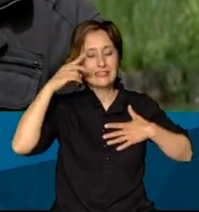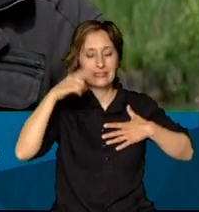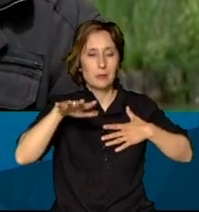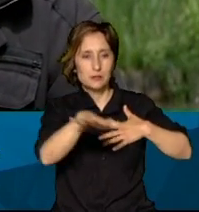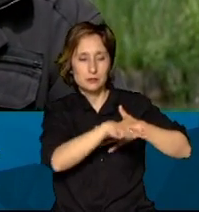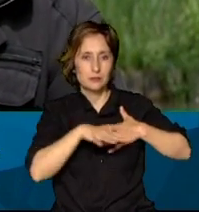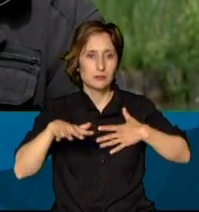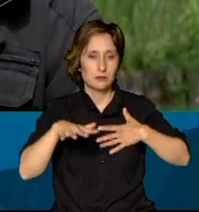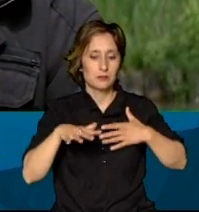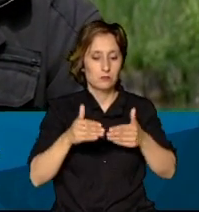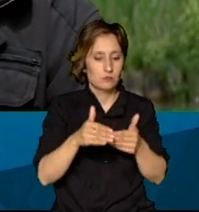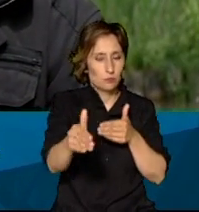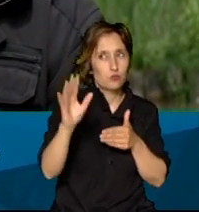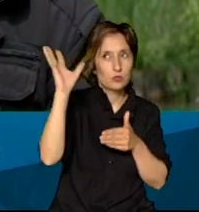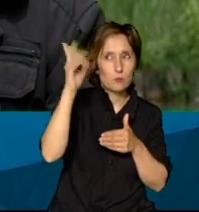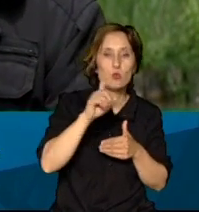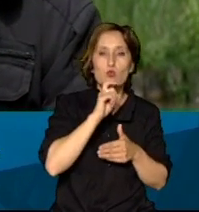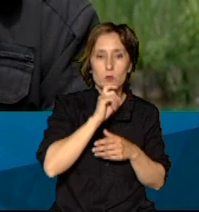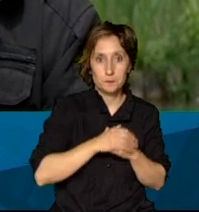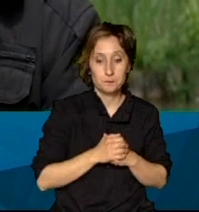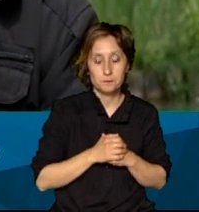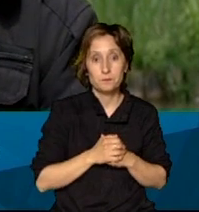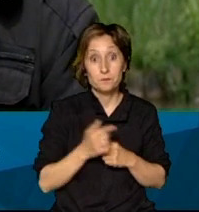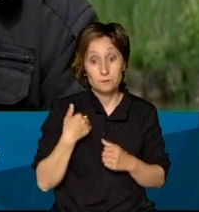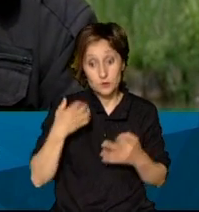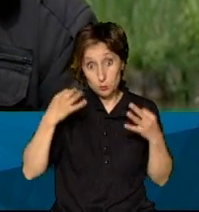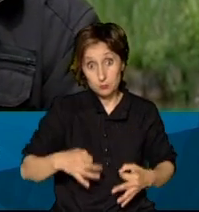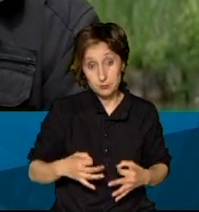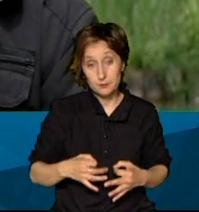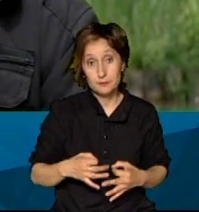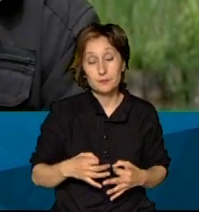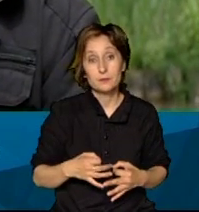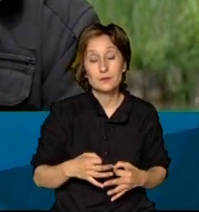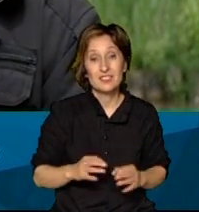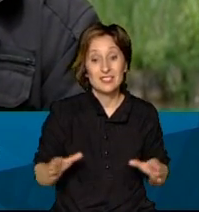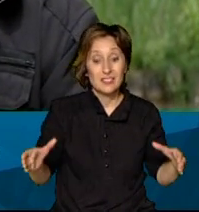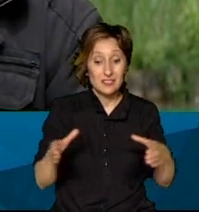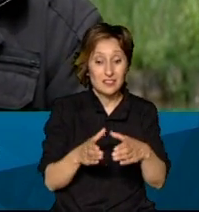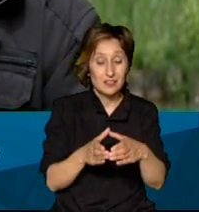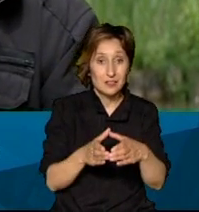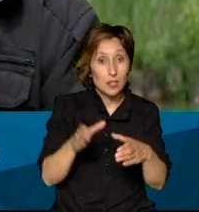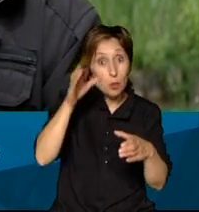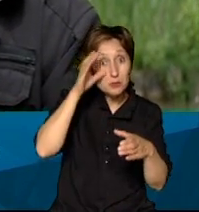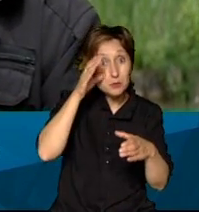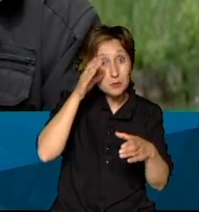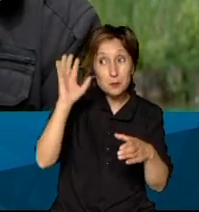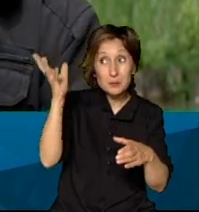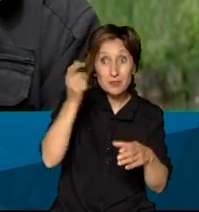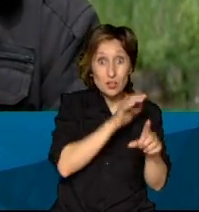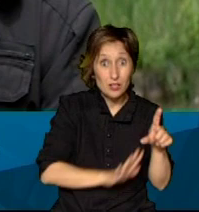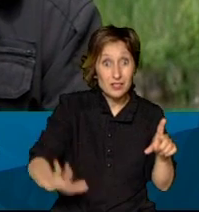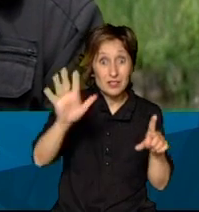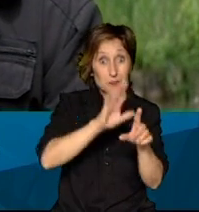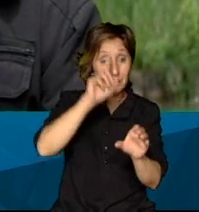poco cómo se las gasta el tiempo, ¿no? Yo en concreto, bueno, cuando entré a formar parte del cuerpo de observadores de meteorología del Estado,